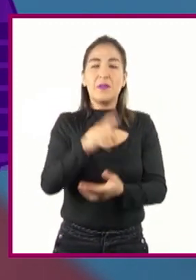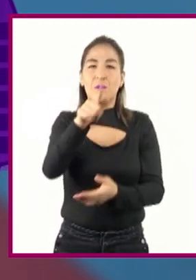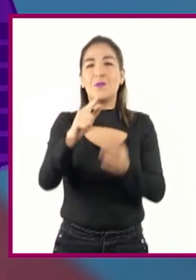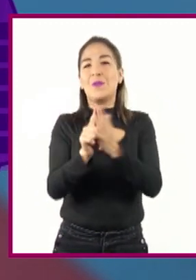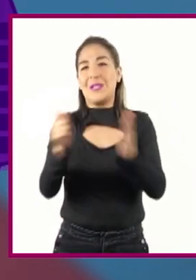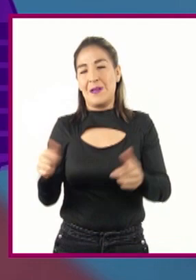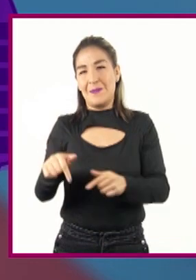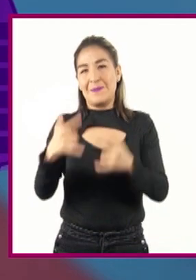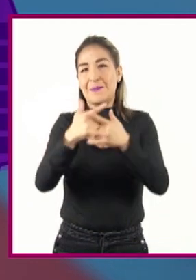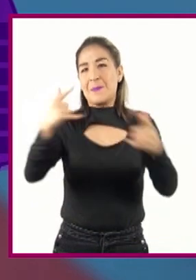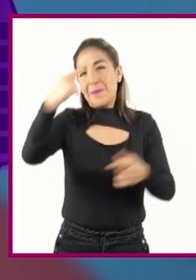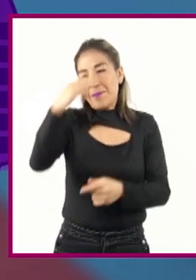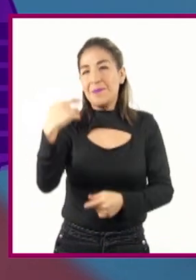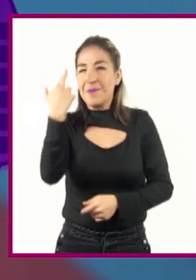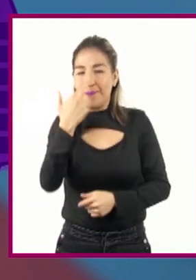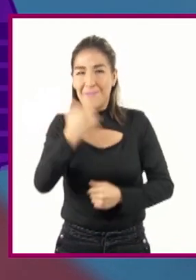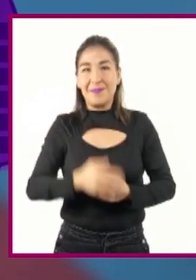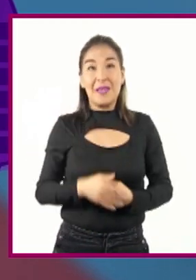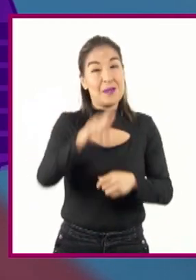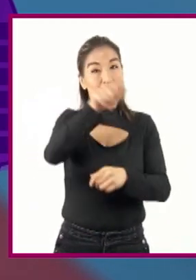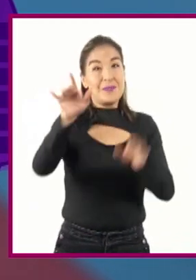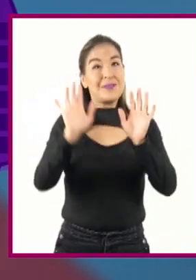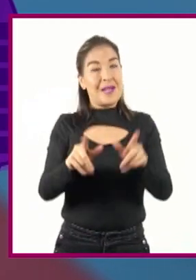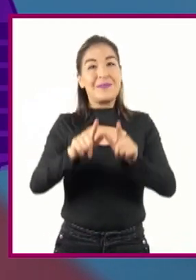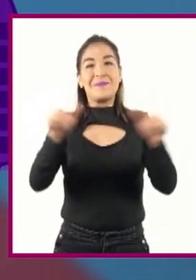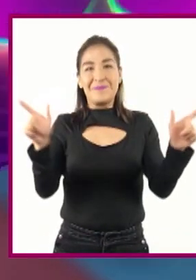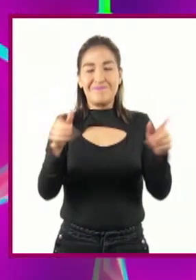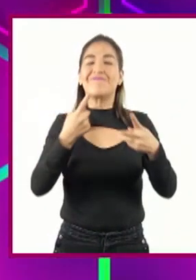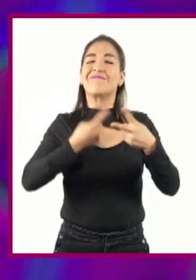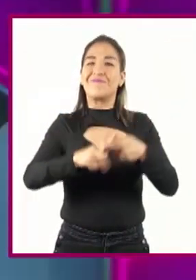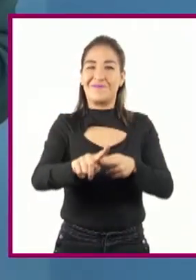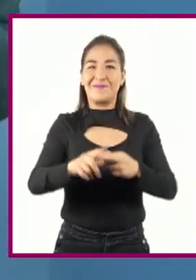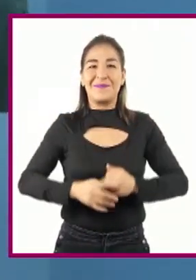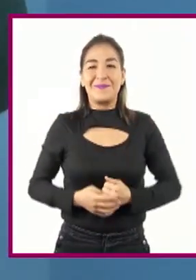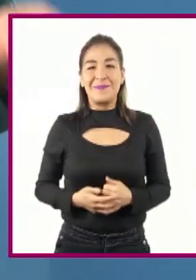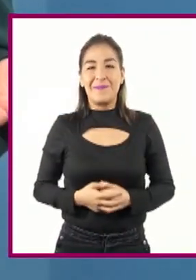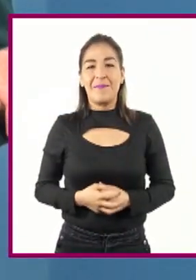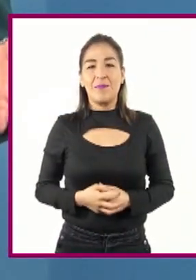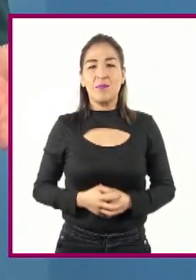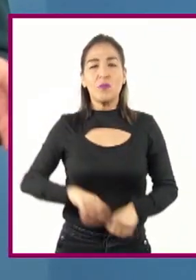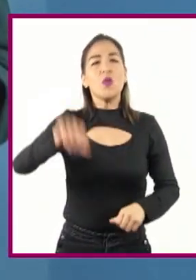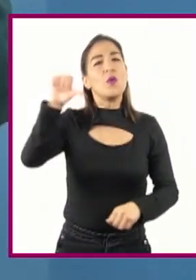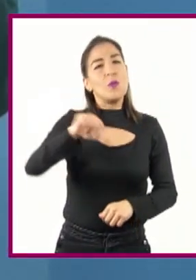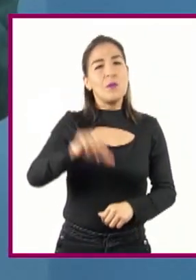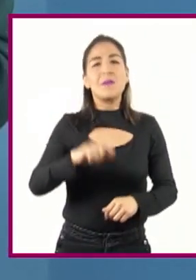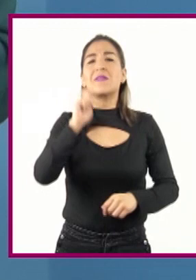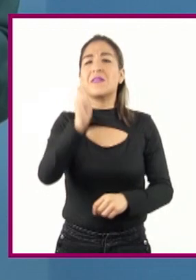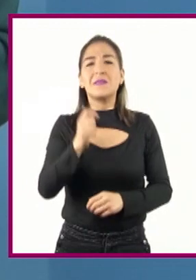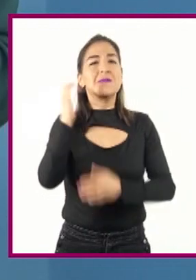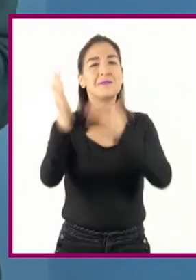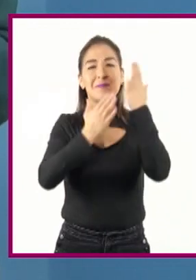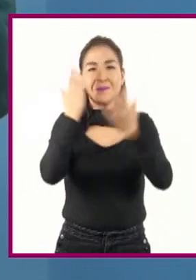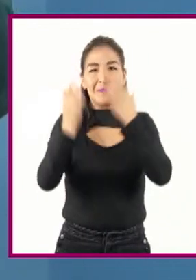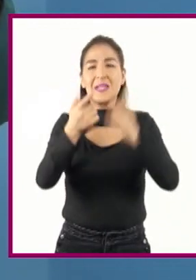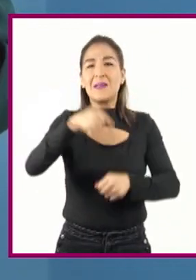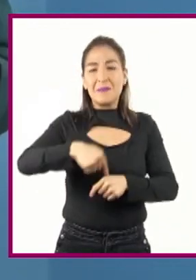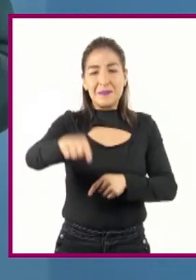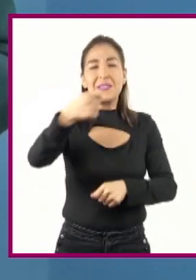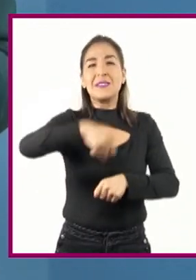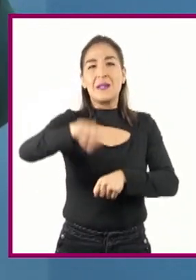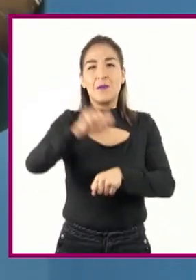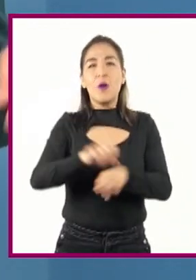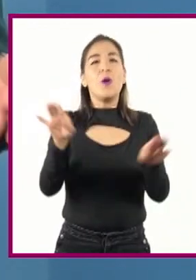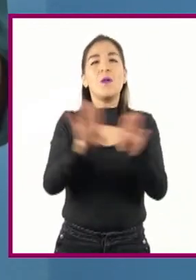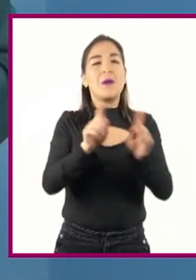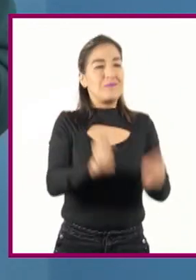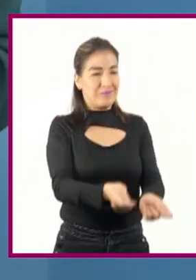consulta. Si ya están listas y listos, ¡comenzamos! Esta semana nos vamos a poner en los